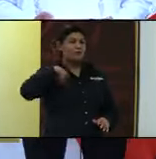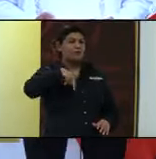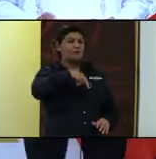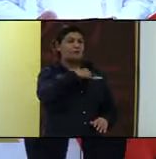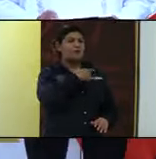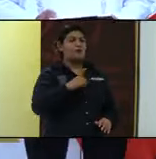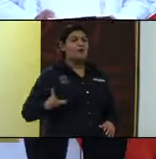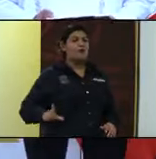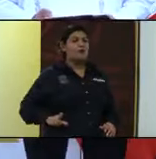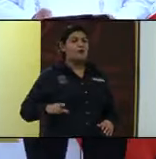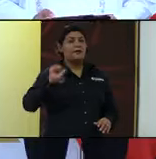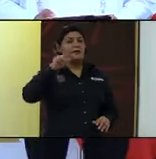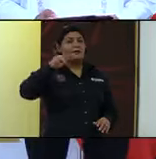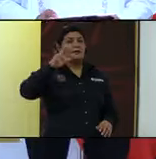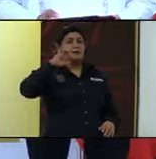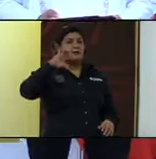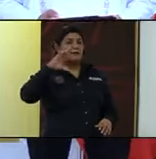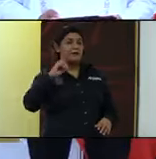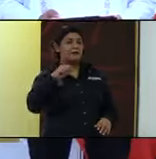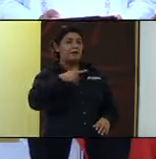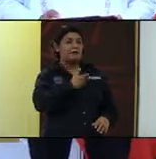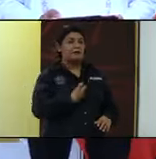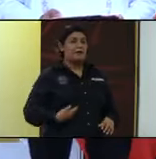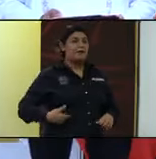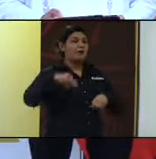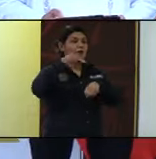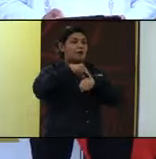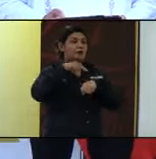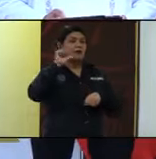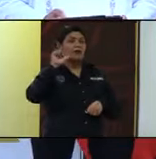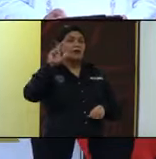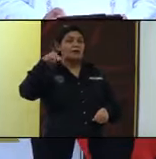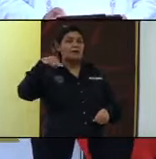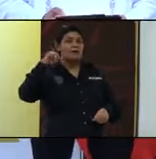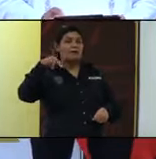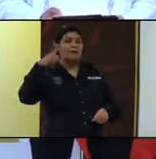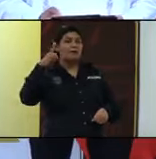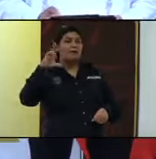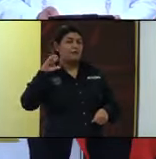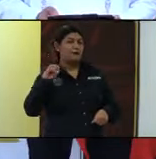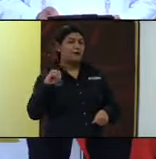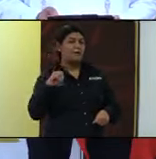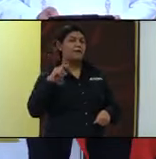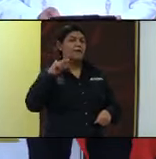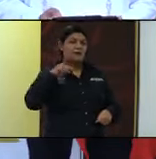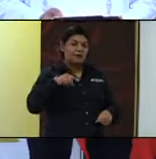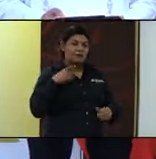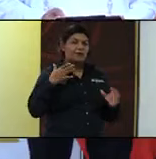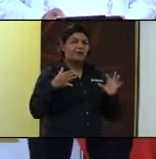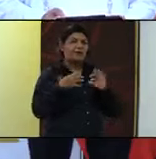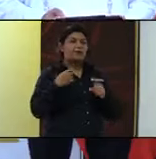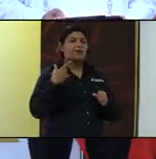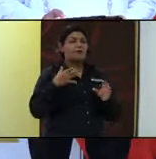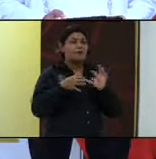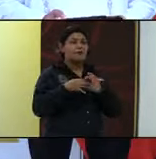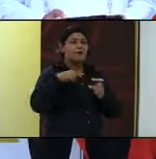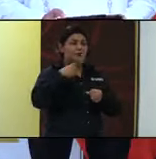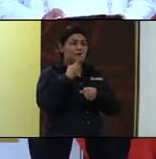Américo Villarreal Anaya, y nuestro alcalde, el doctor Armando Martínez Manríquez, y aquí con nuestra aliada que tenemos número